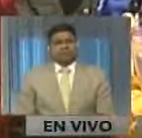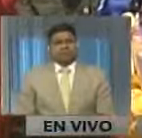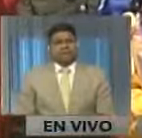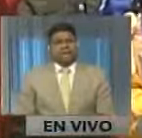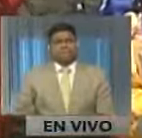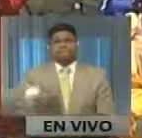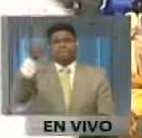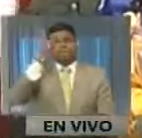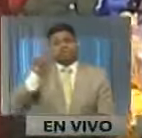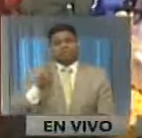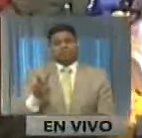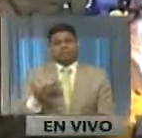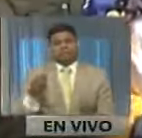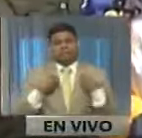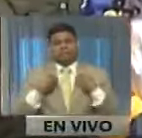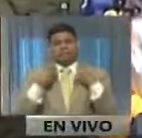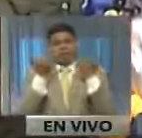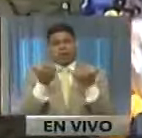Venezuela vive hoy